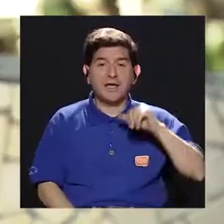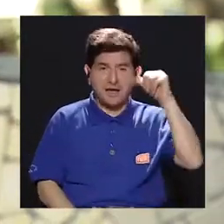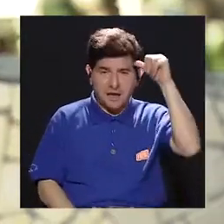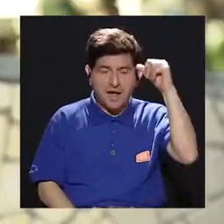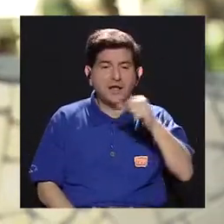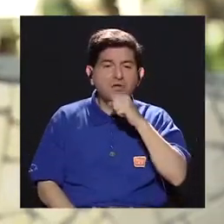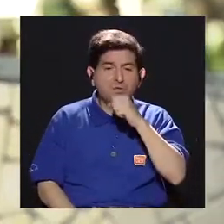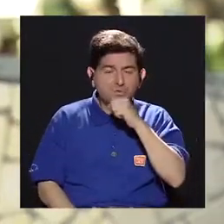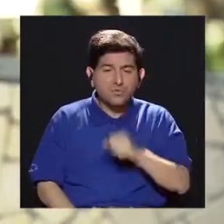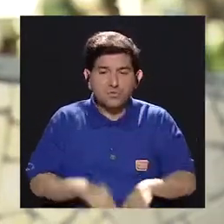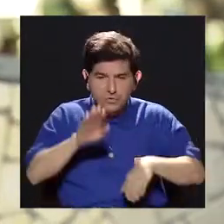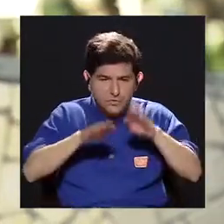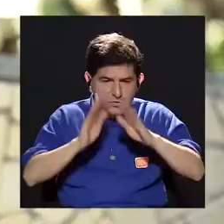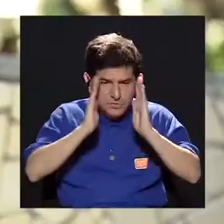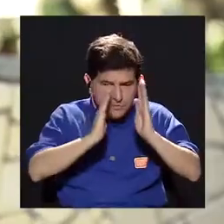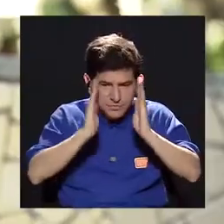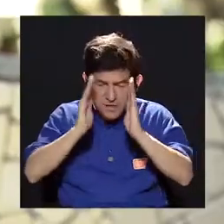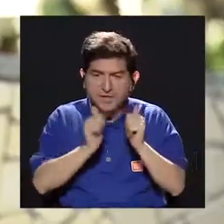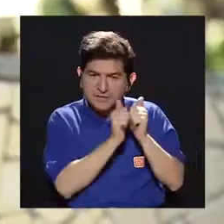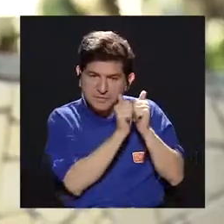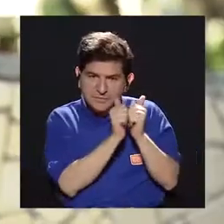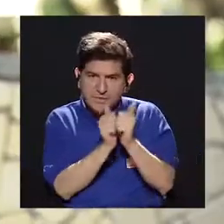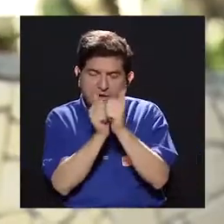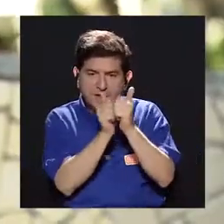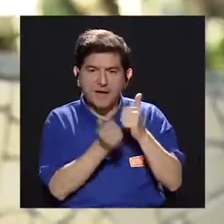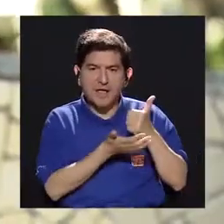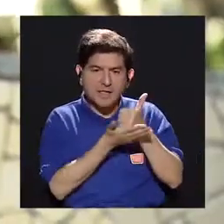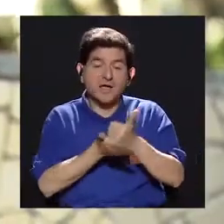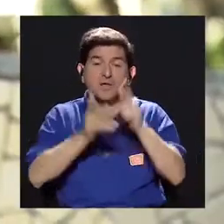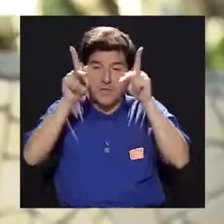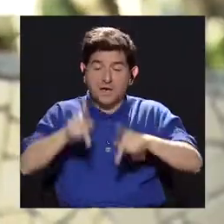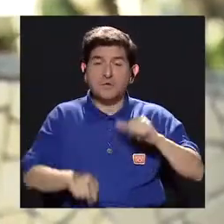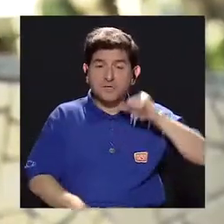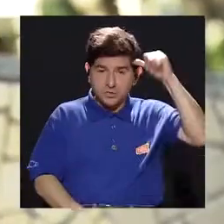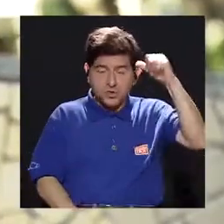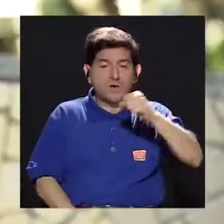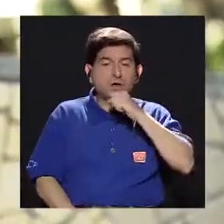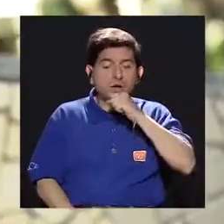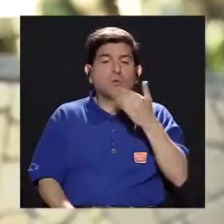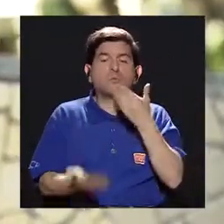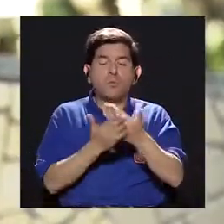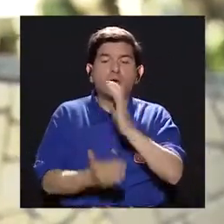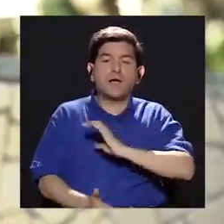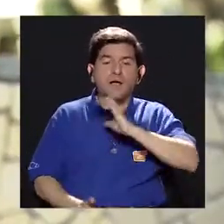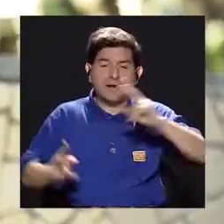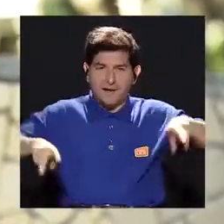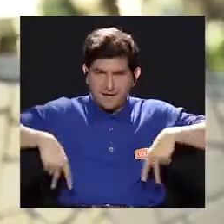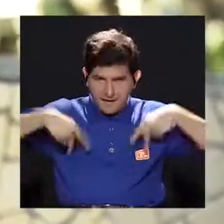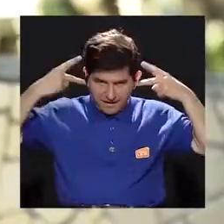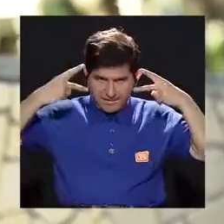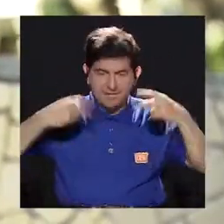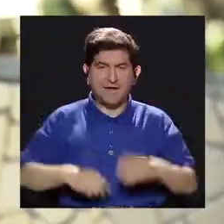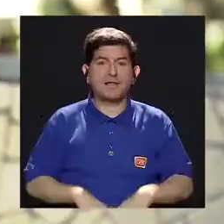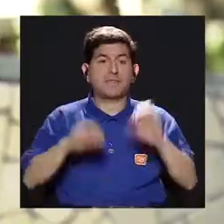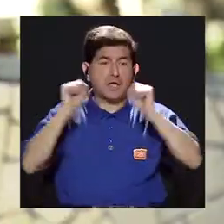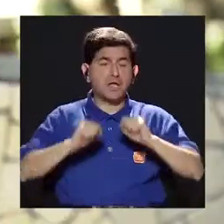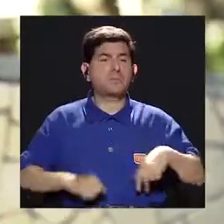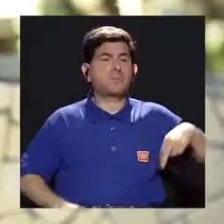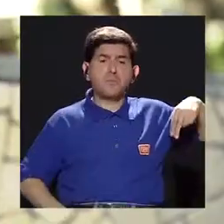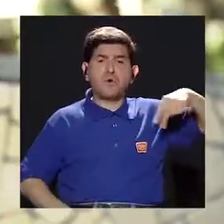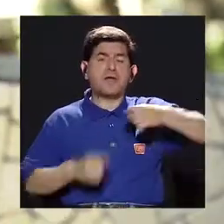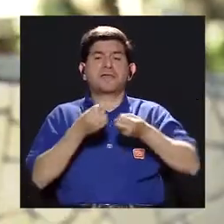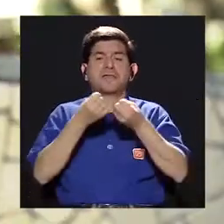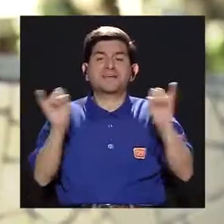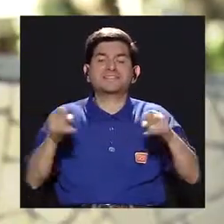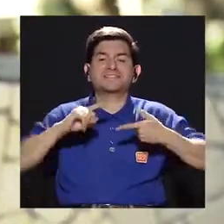geriátrica y somos quienes acompañamos y ayudamos a ese adulto mayor a tener una buena calidad de vida y a que pueda